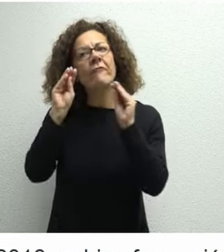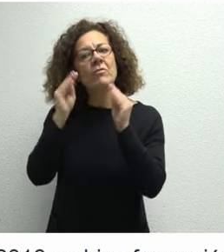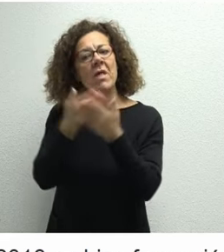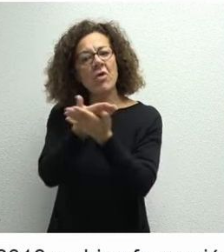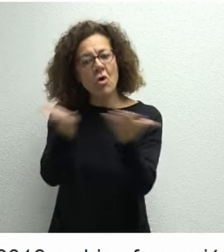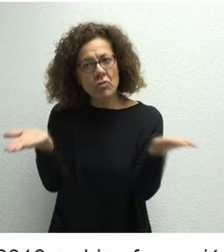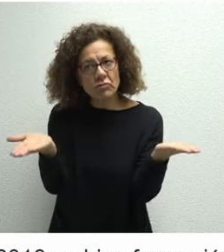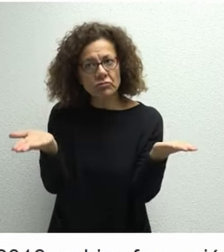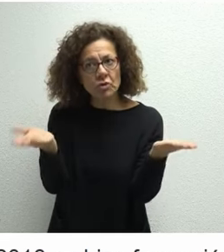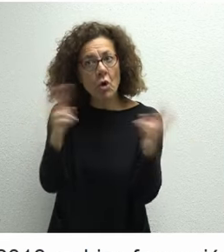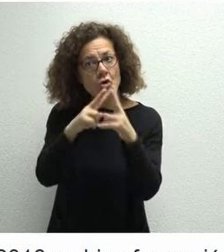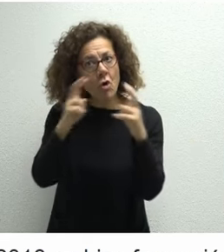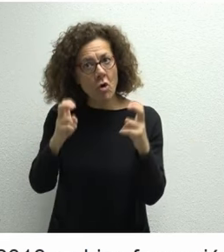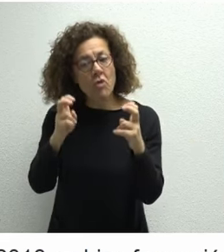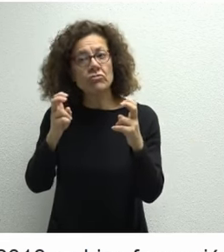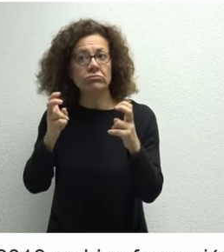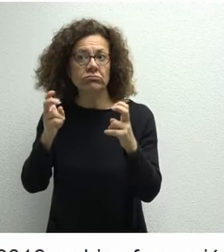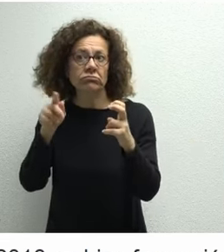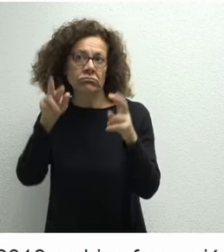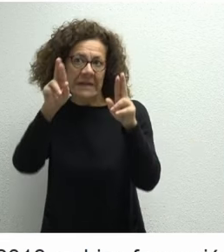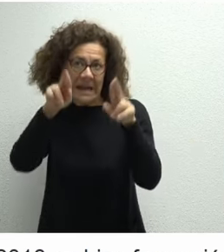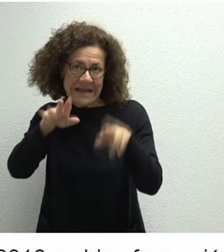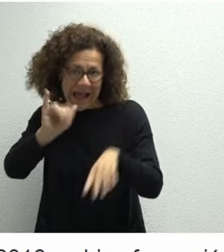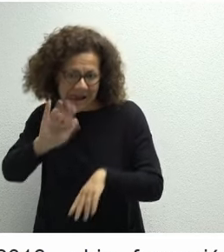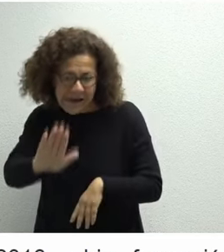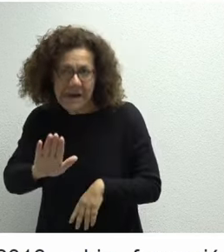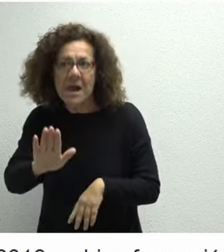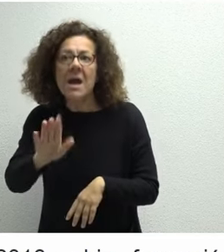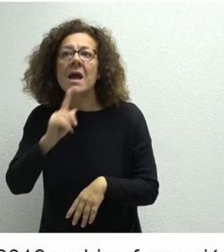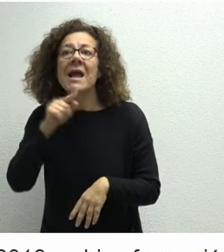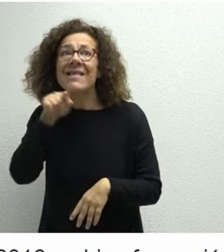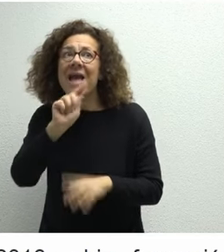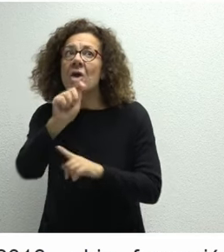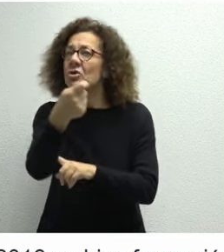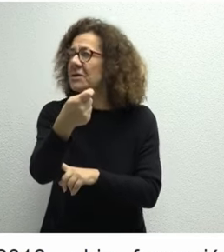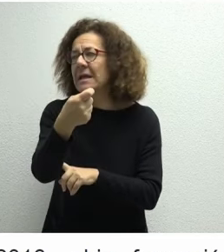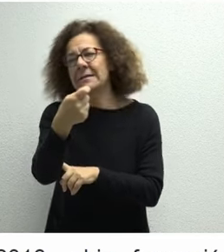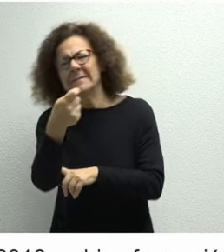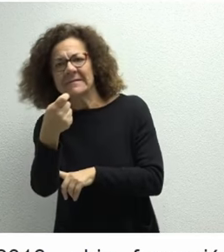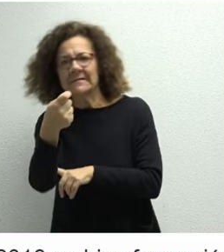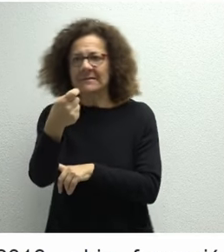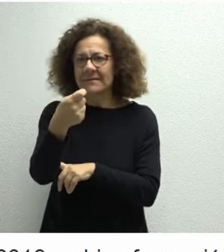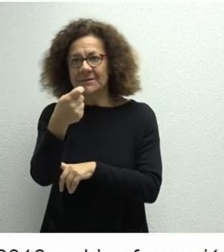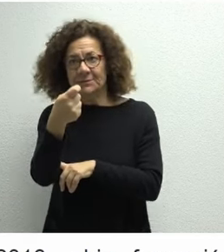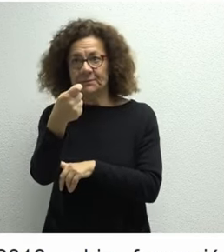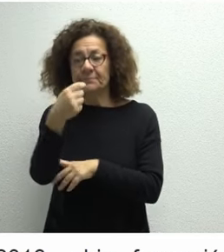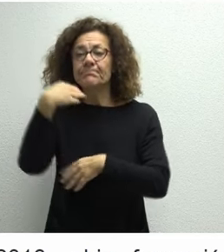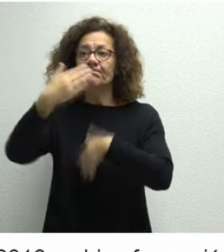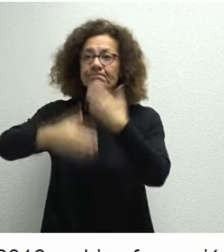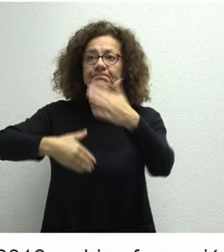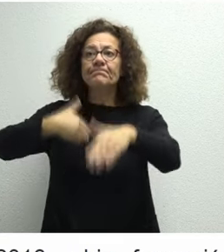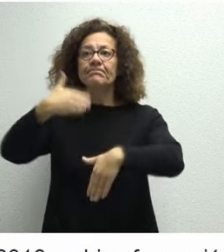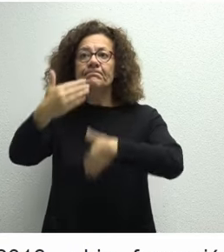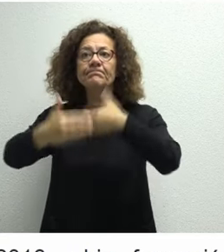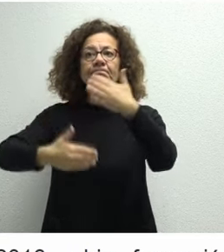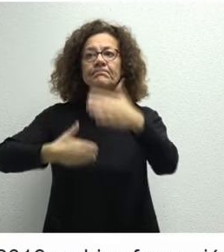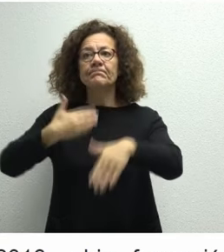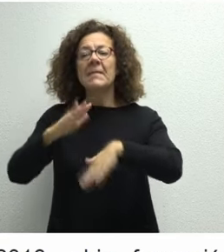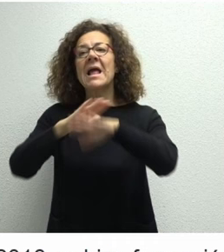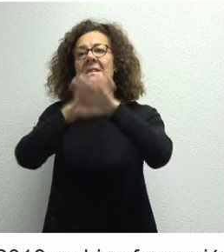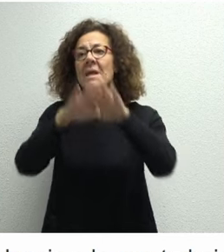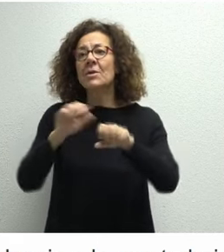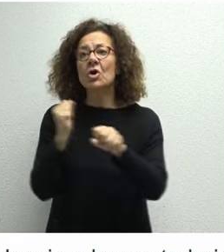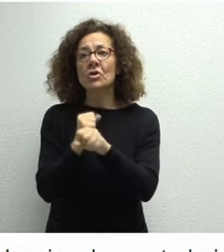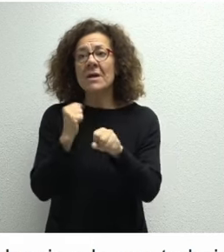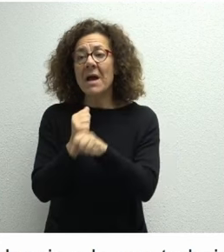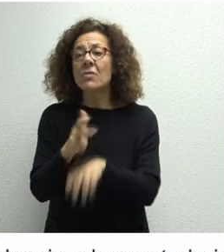residentes y Bueno la verdad que no salió mucho de ahí con los años eh bueno acabo trabajando